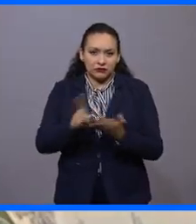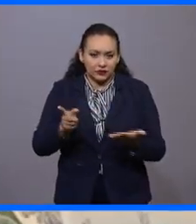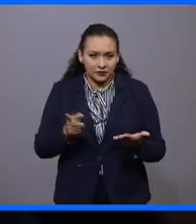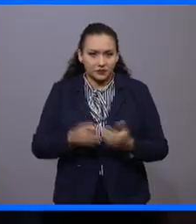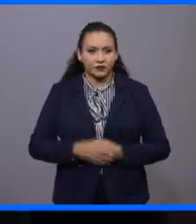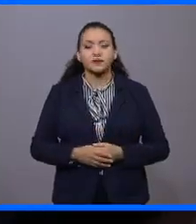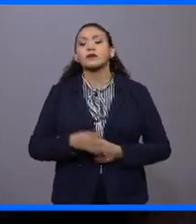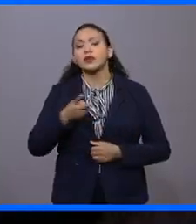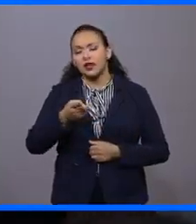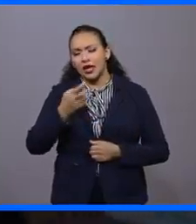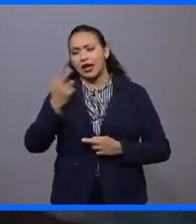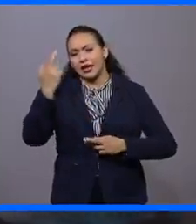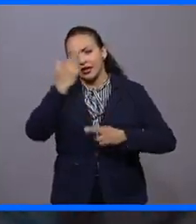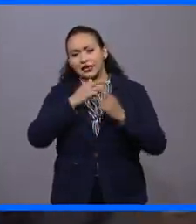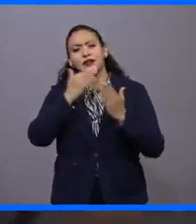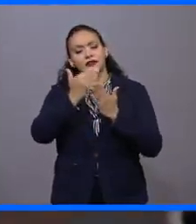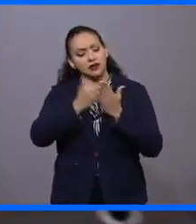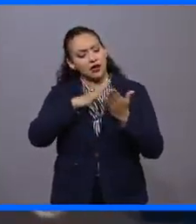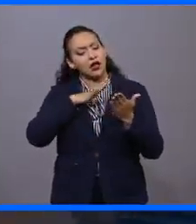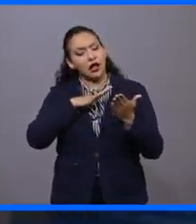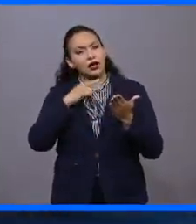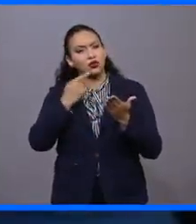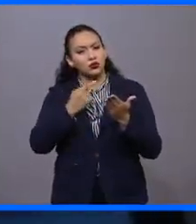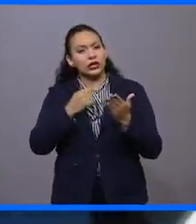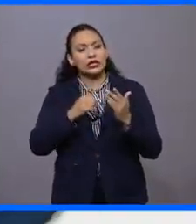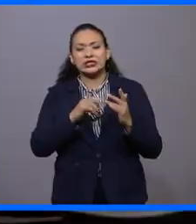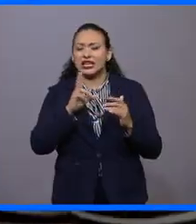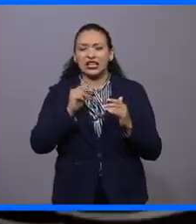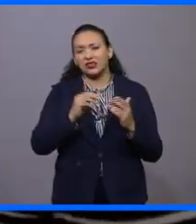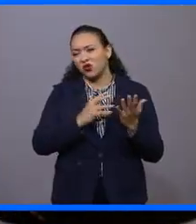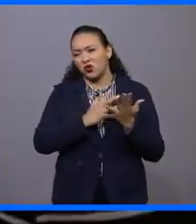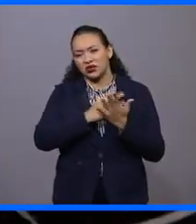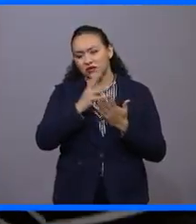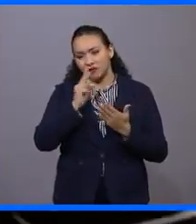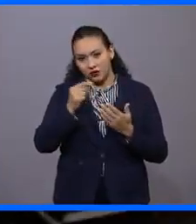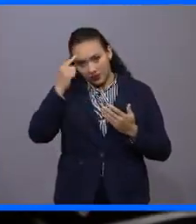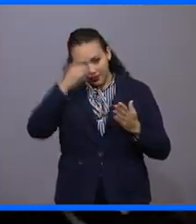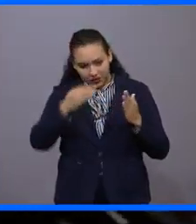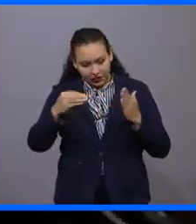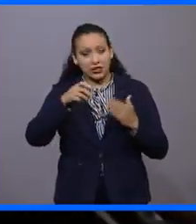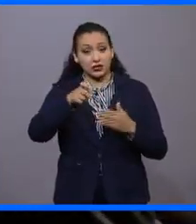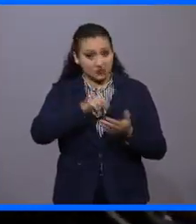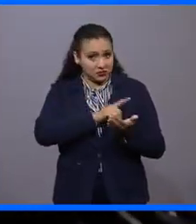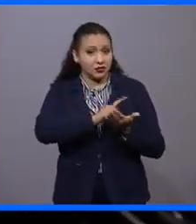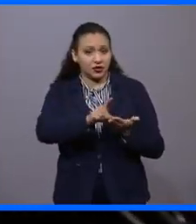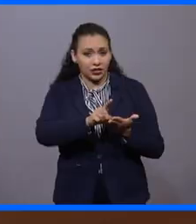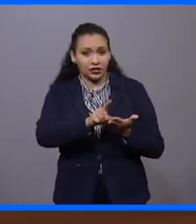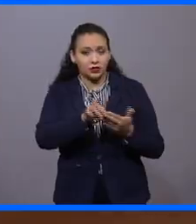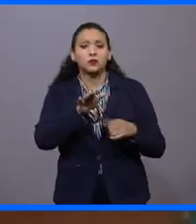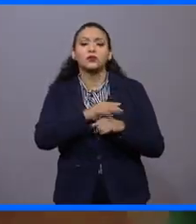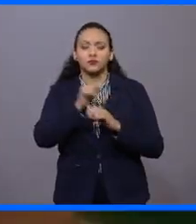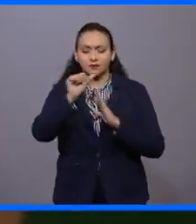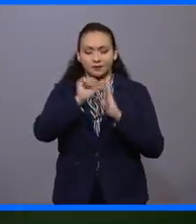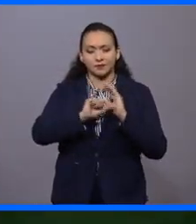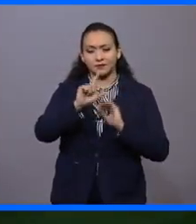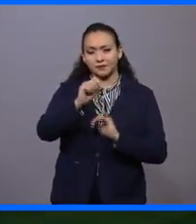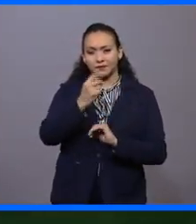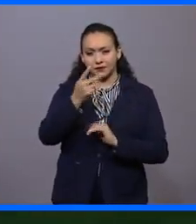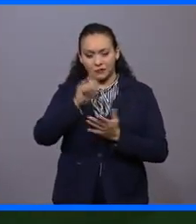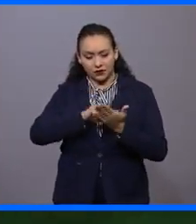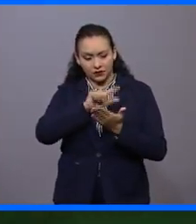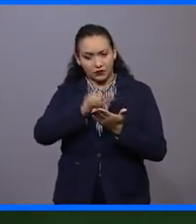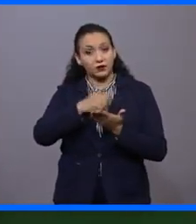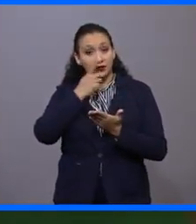determinó que existían medidas menos restrictivas para garantizar este mencionado derecho, como se establece en el artículo 22 de dicha